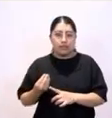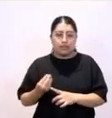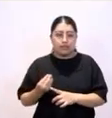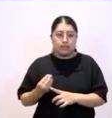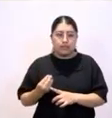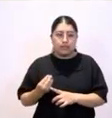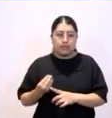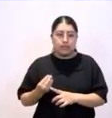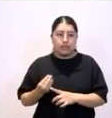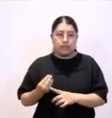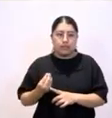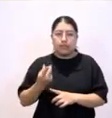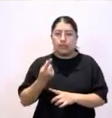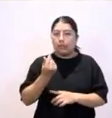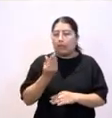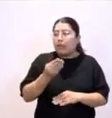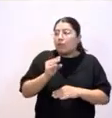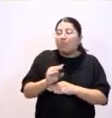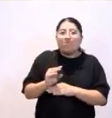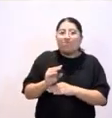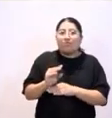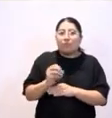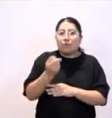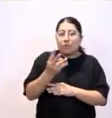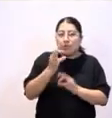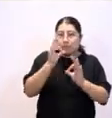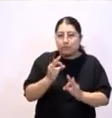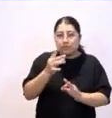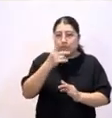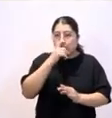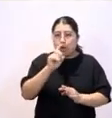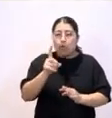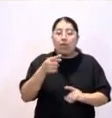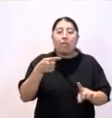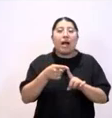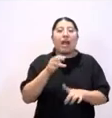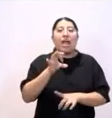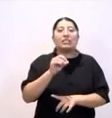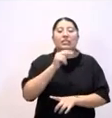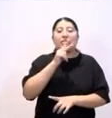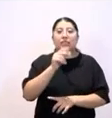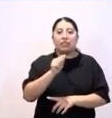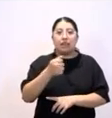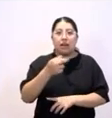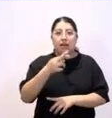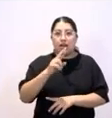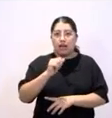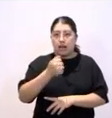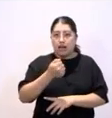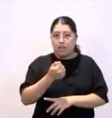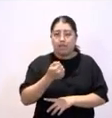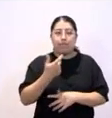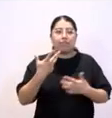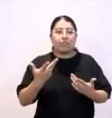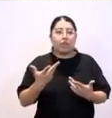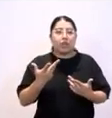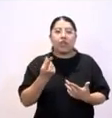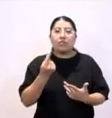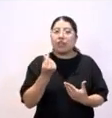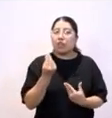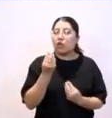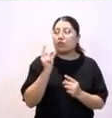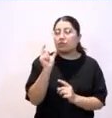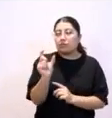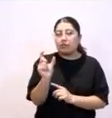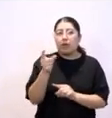y otra cantidad que ahora mismo no tengo delante para el Sáhara, ¿no? Pero yo lo que le estoy preguntando es cuánto, en concreto, desde La Rioja vamos